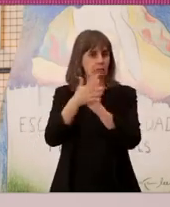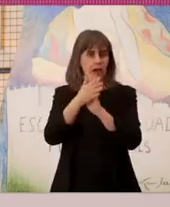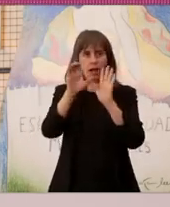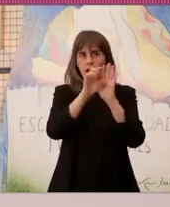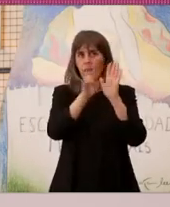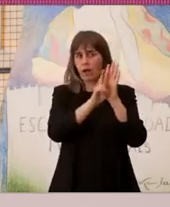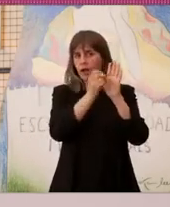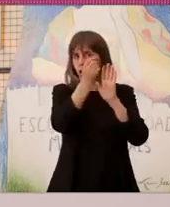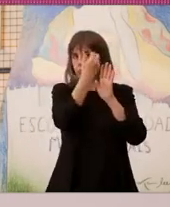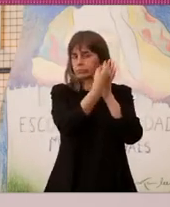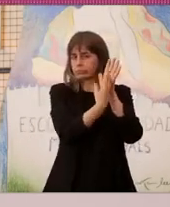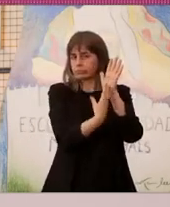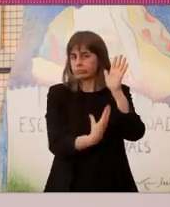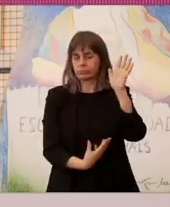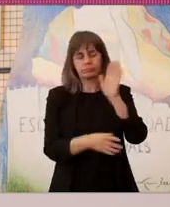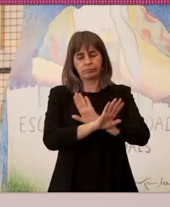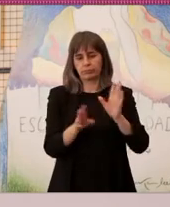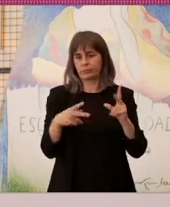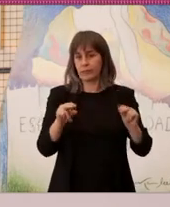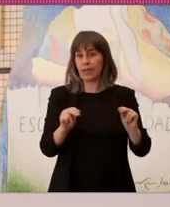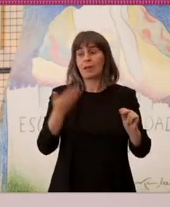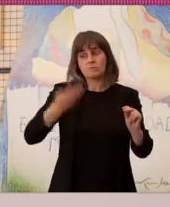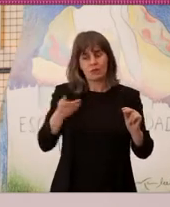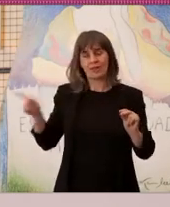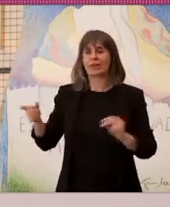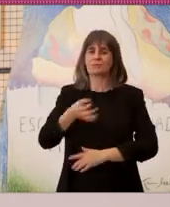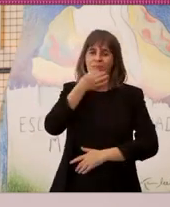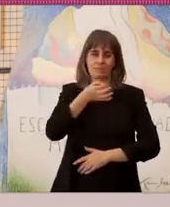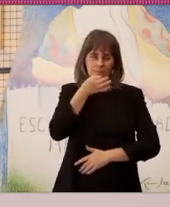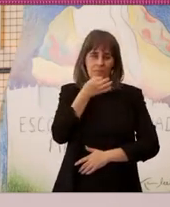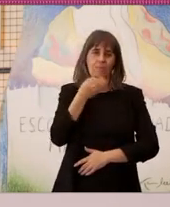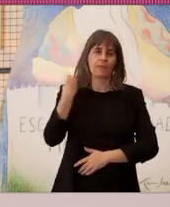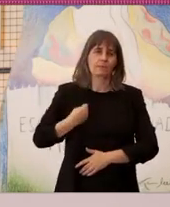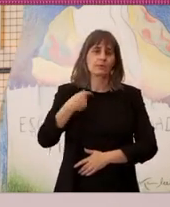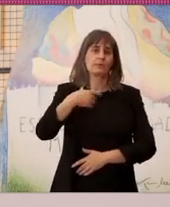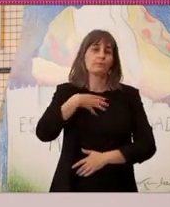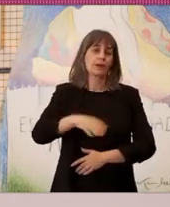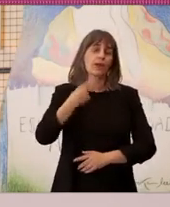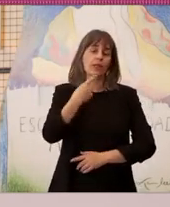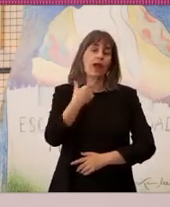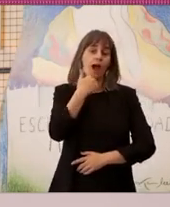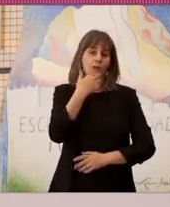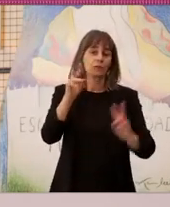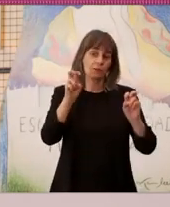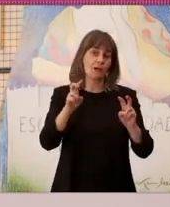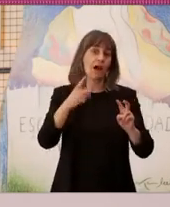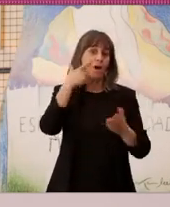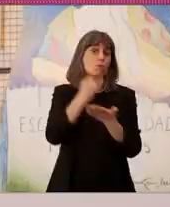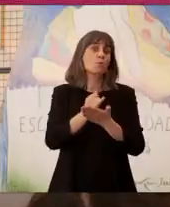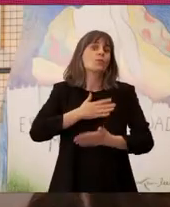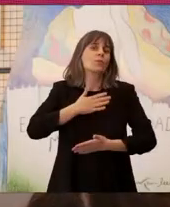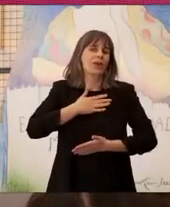es lo que nos tiene que decir y no sé si podrá hacer algo decir algo de Mi pequeño experimento sociológico